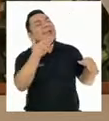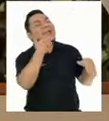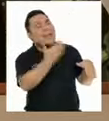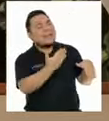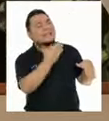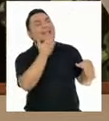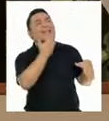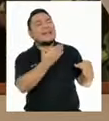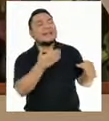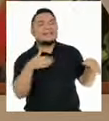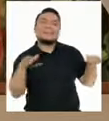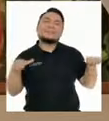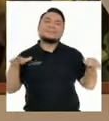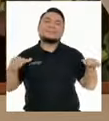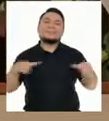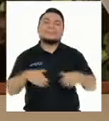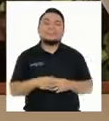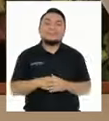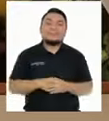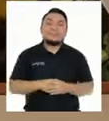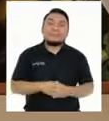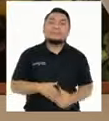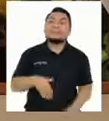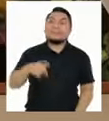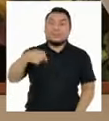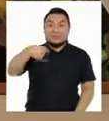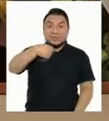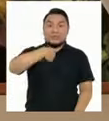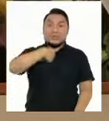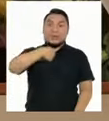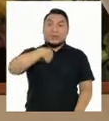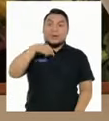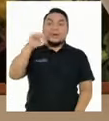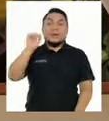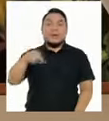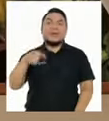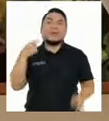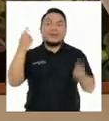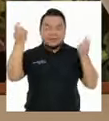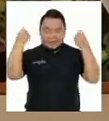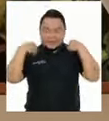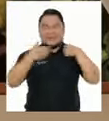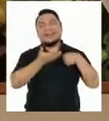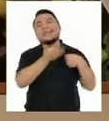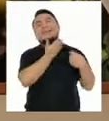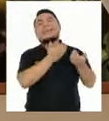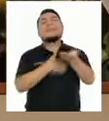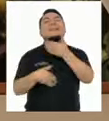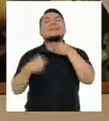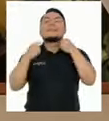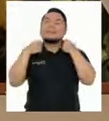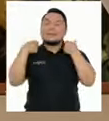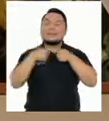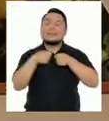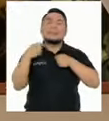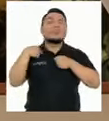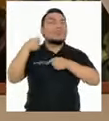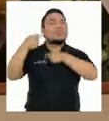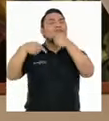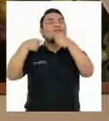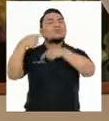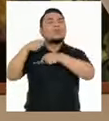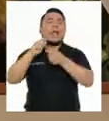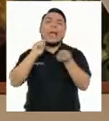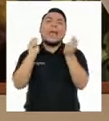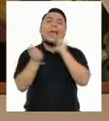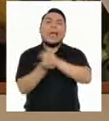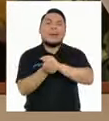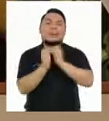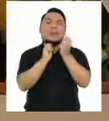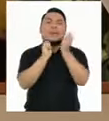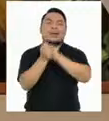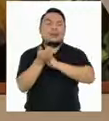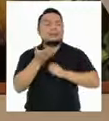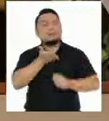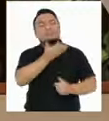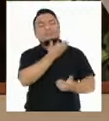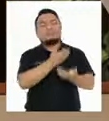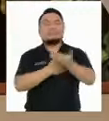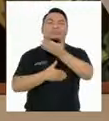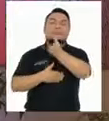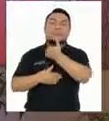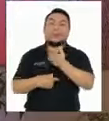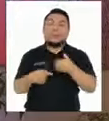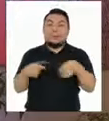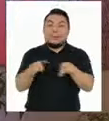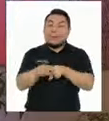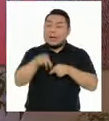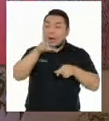gracias. Yo me cambio esta michelinita todos los días. Y al igual que mi amiga Martina, yo también